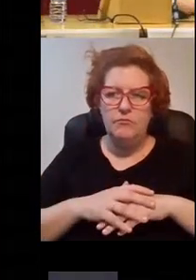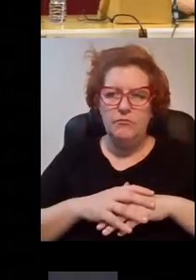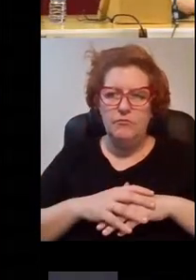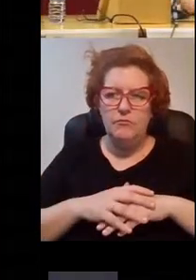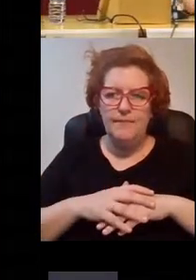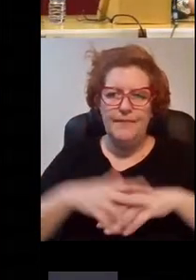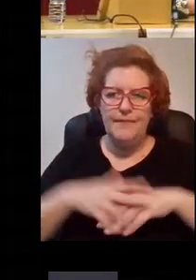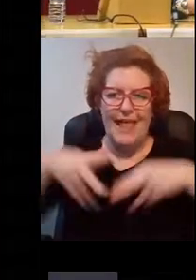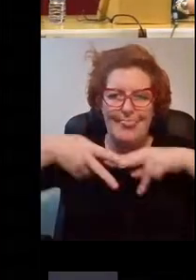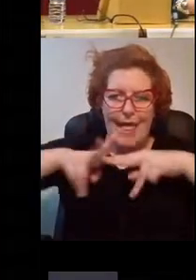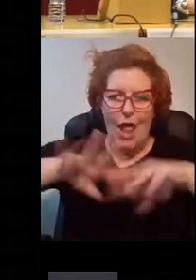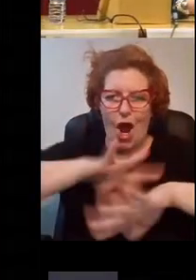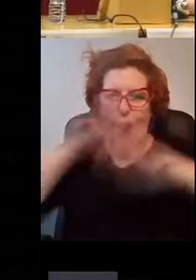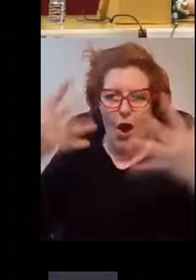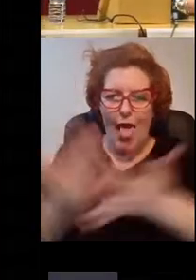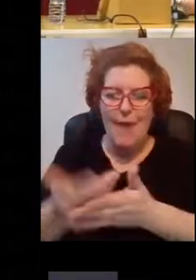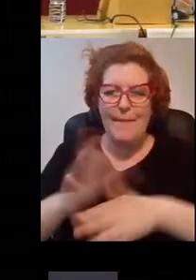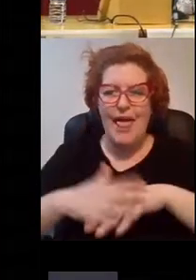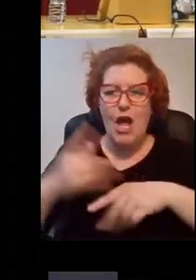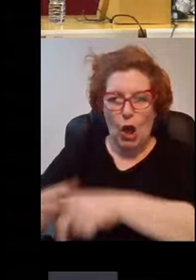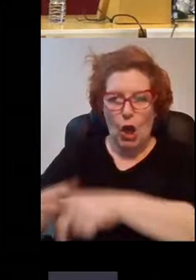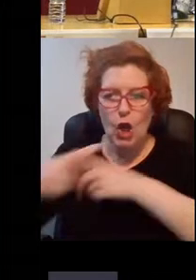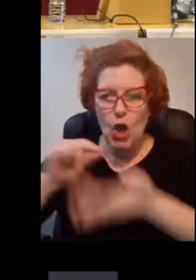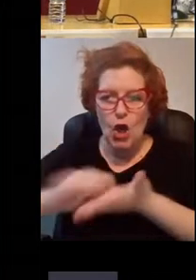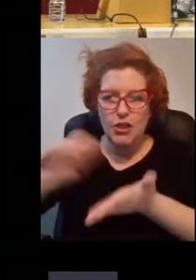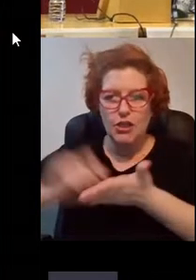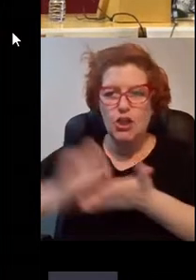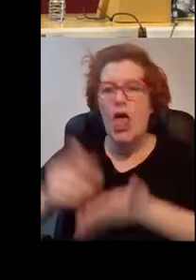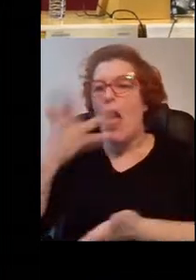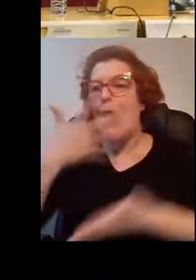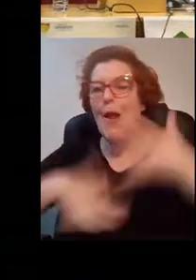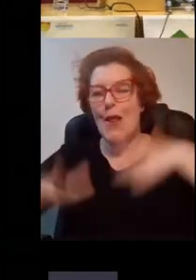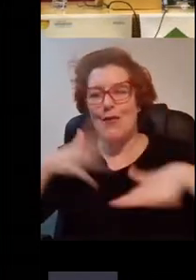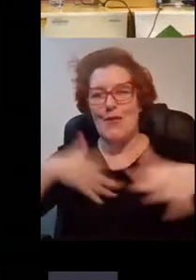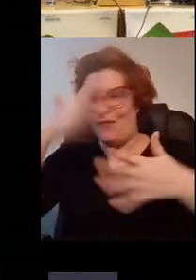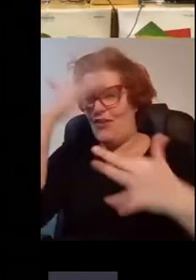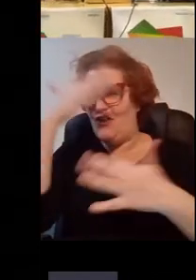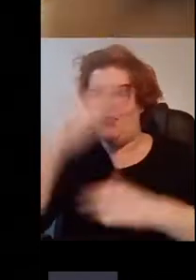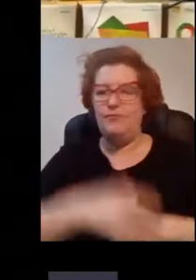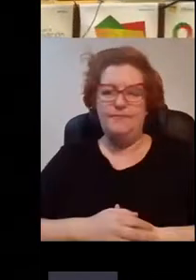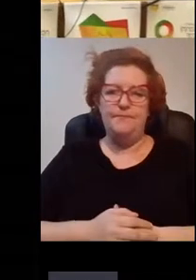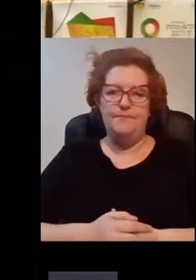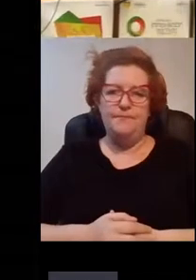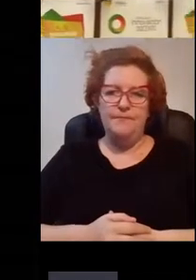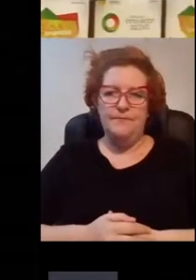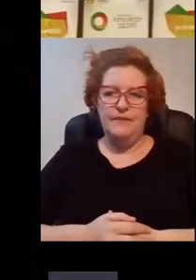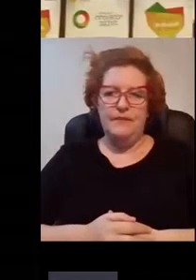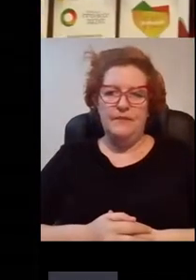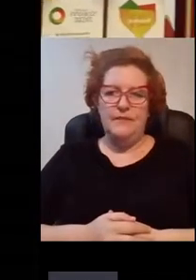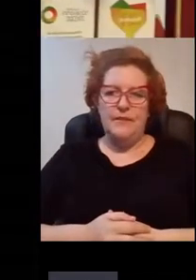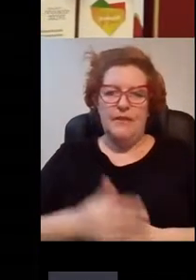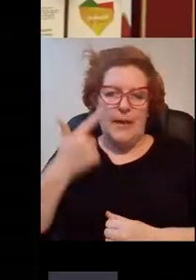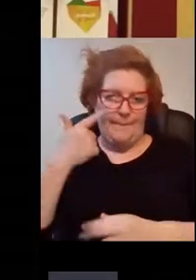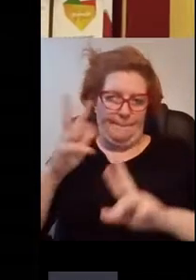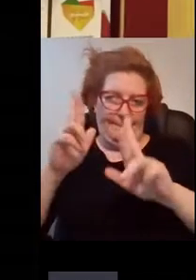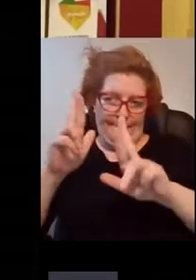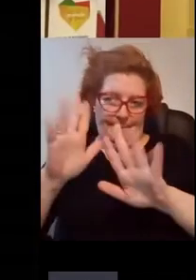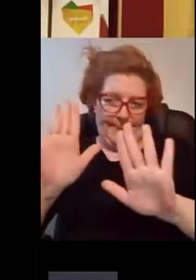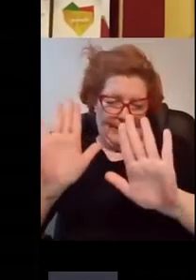taller online de coescritura de conocimiento filosófico. Segundo que voy a compartir.